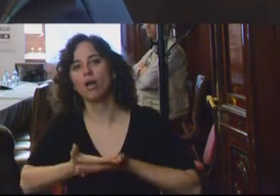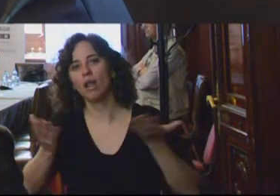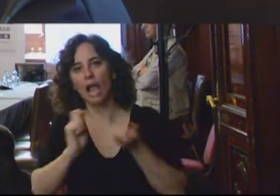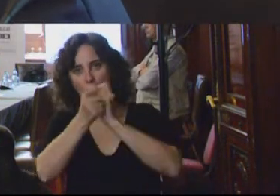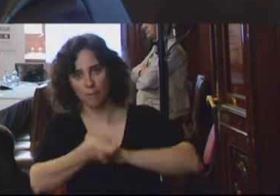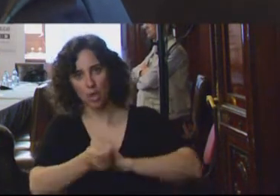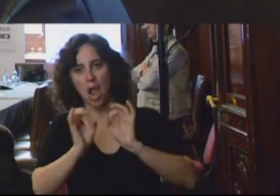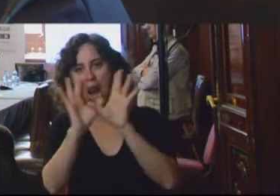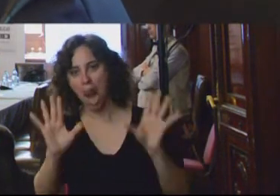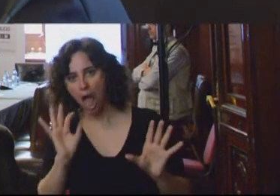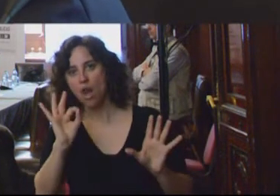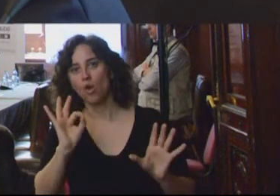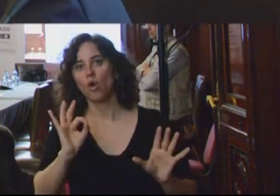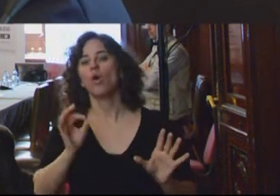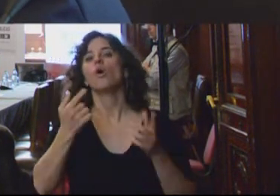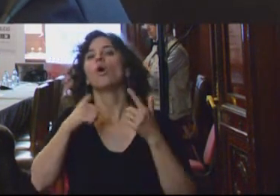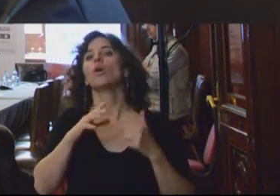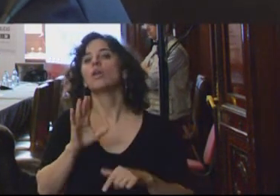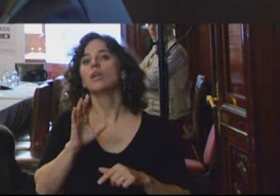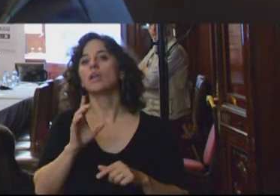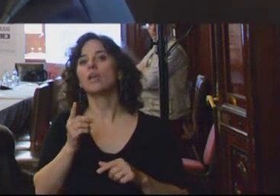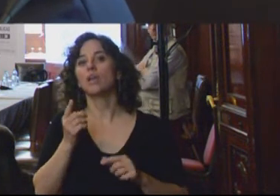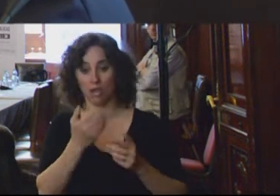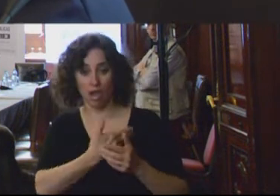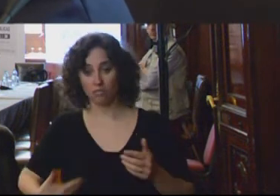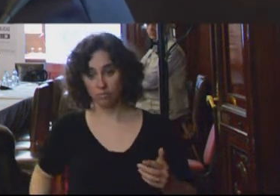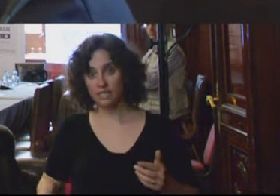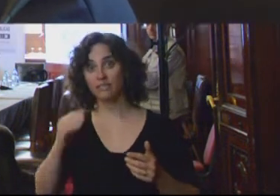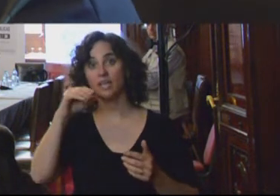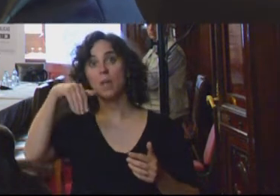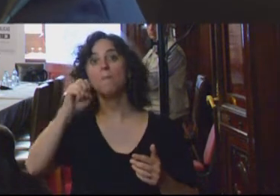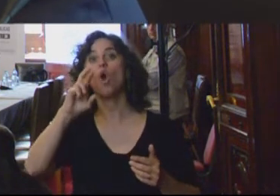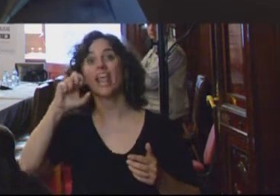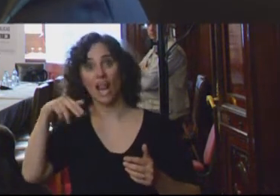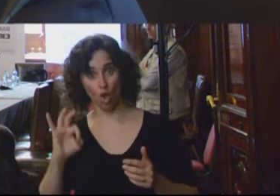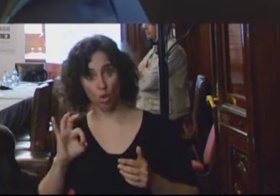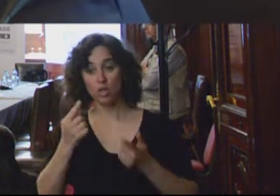claramente en determinada forma del presidente Lenín Moreno, y esperábamos que